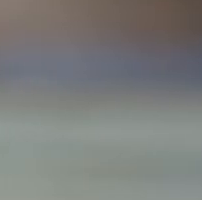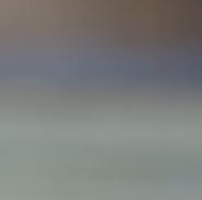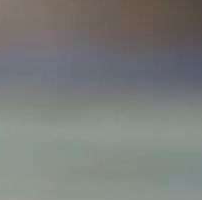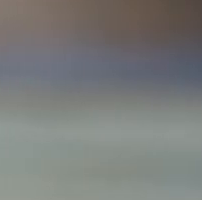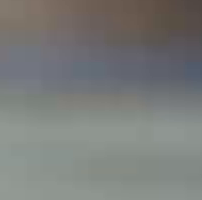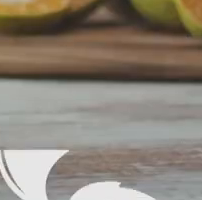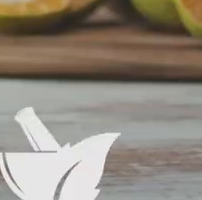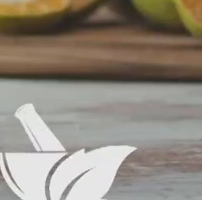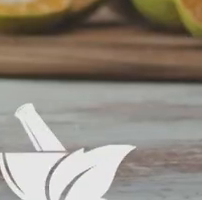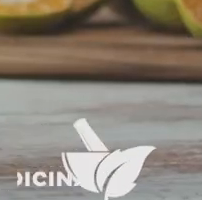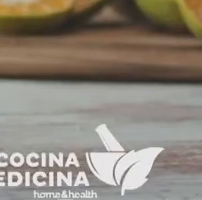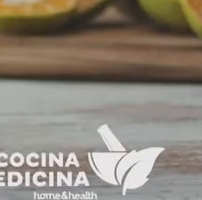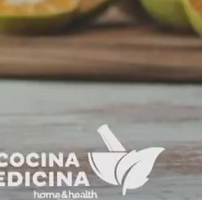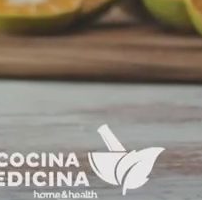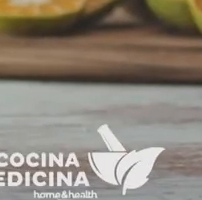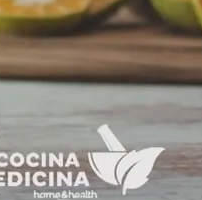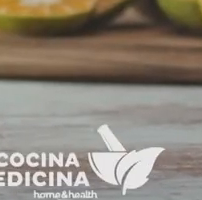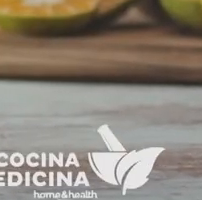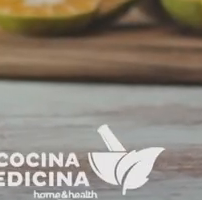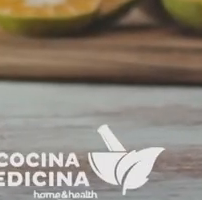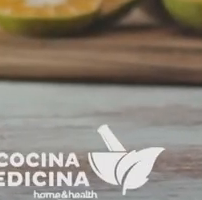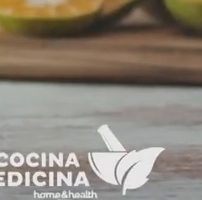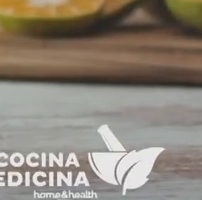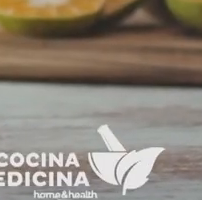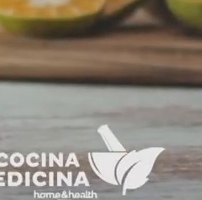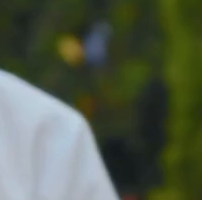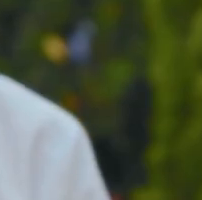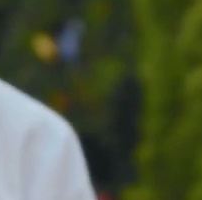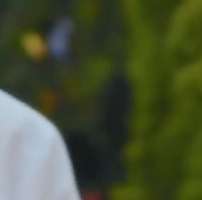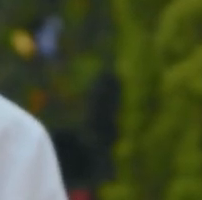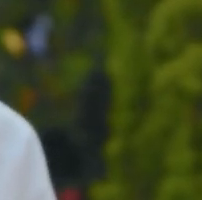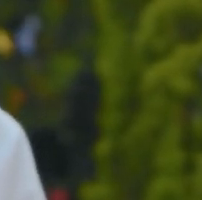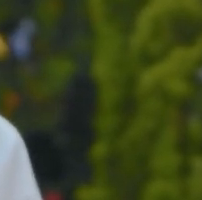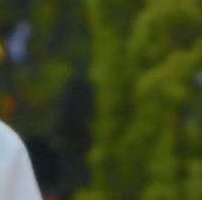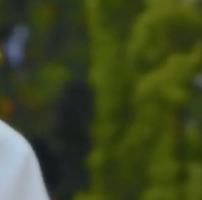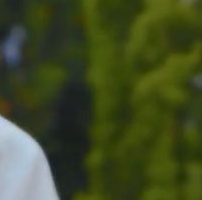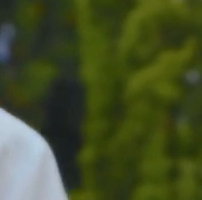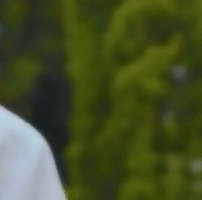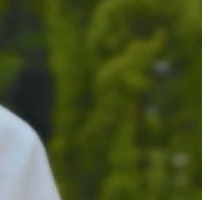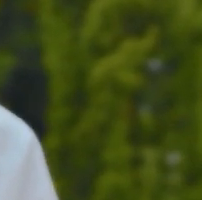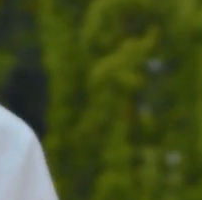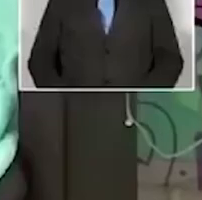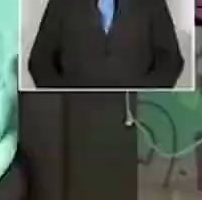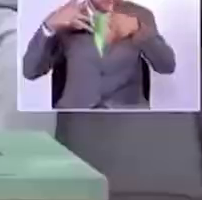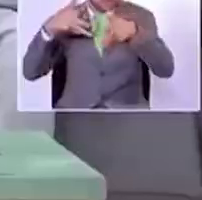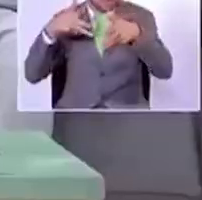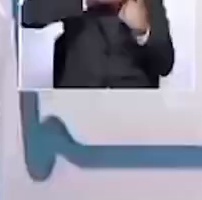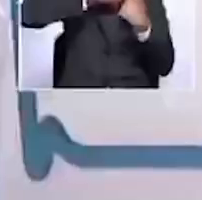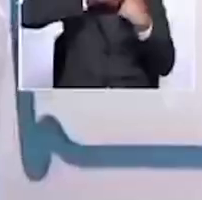Alimento natural rico en fibra prebiótica para consumir con el desayuno, la alternativa más saludable.